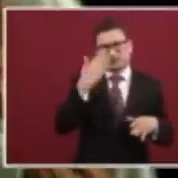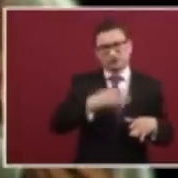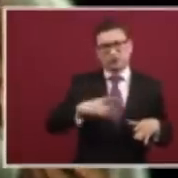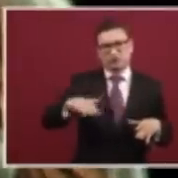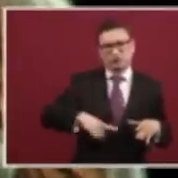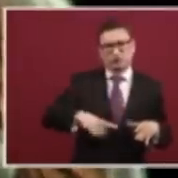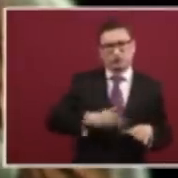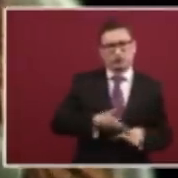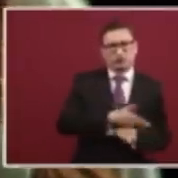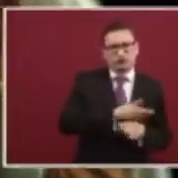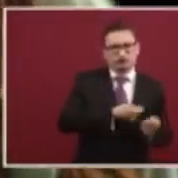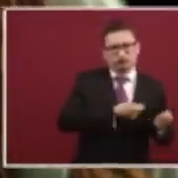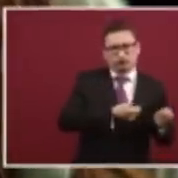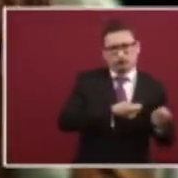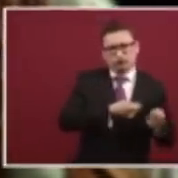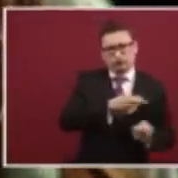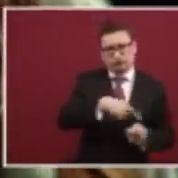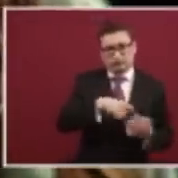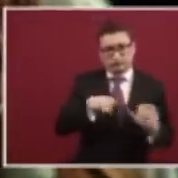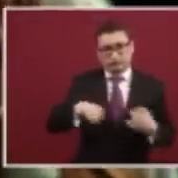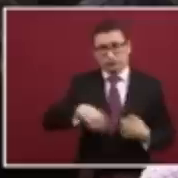gobiernos anteriores.